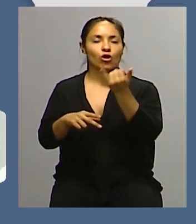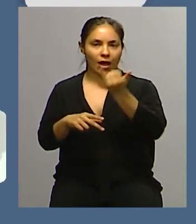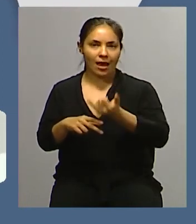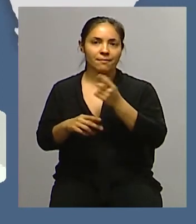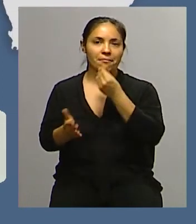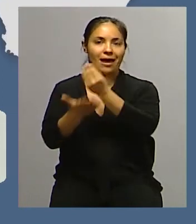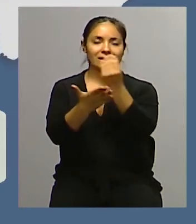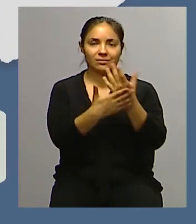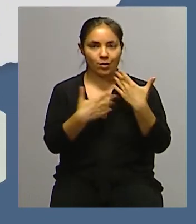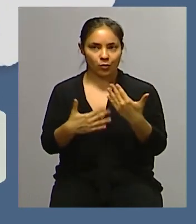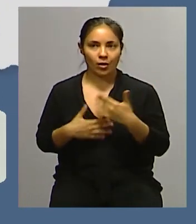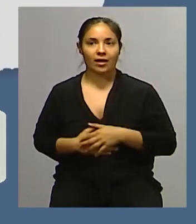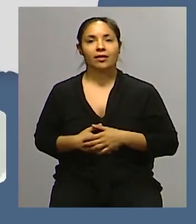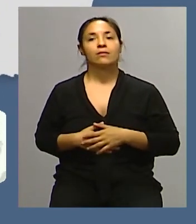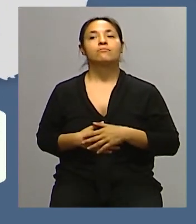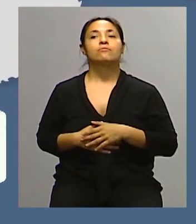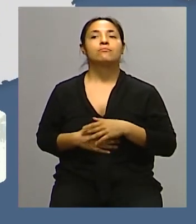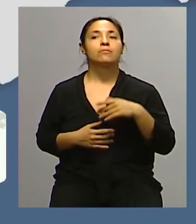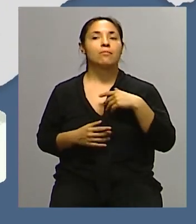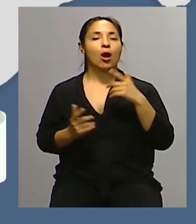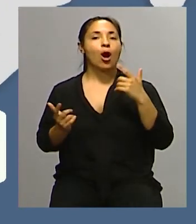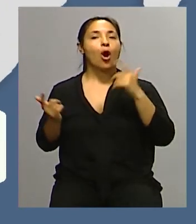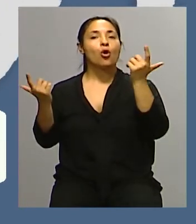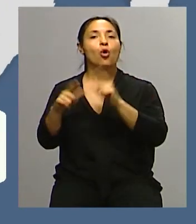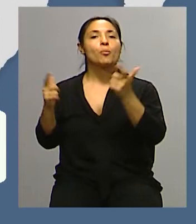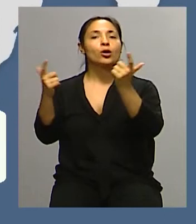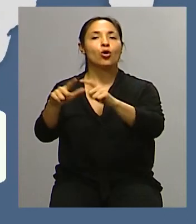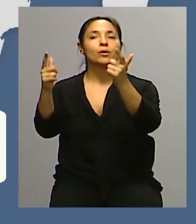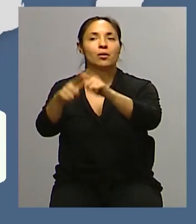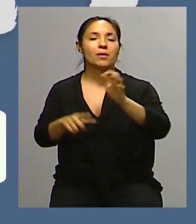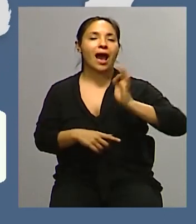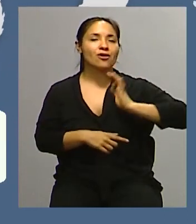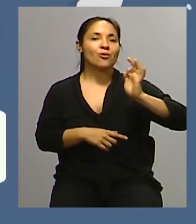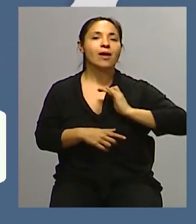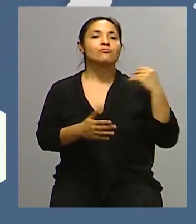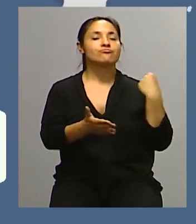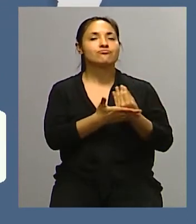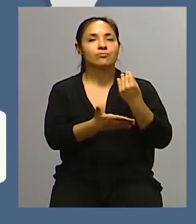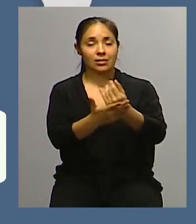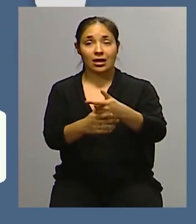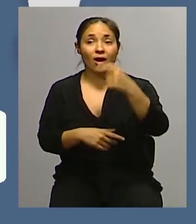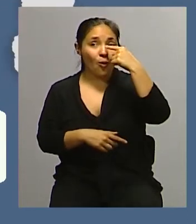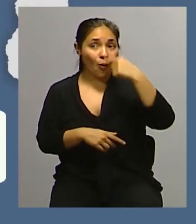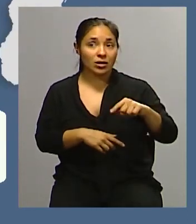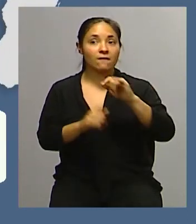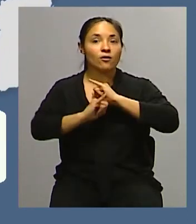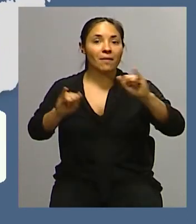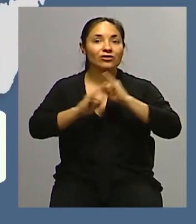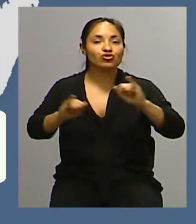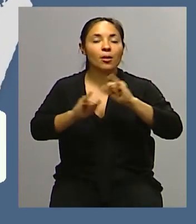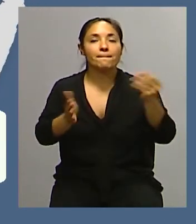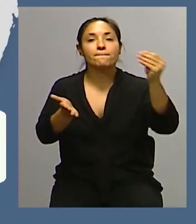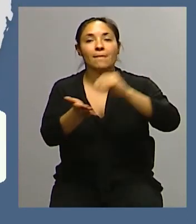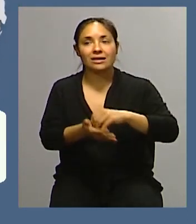más, pero yo digo, de todas las cumbres que yo vengo siguiendo desde hace ya muchísimos años, estas últimas son las que más he tenido información debido